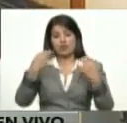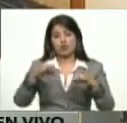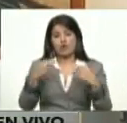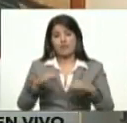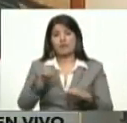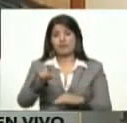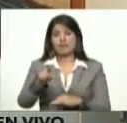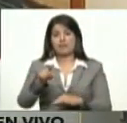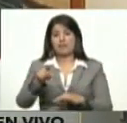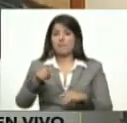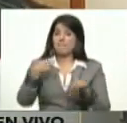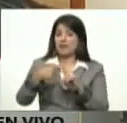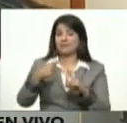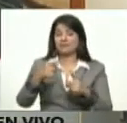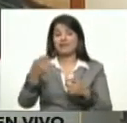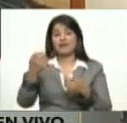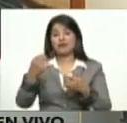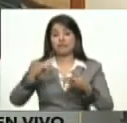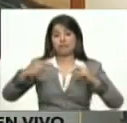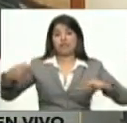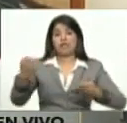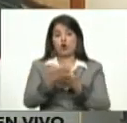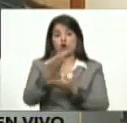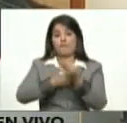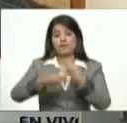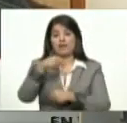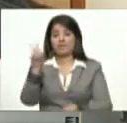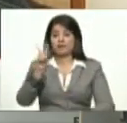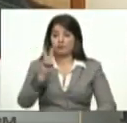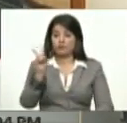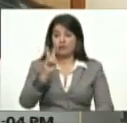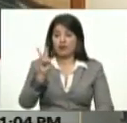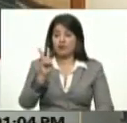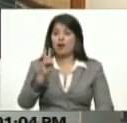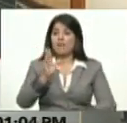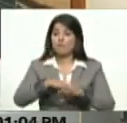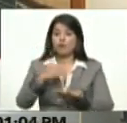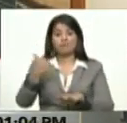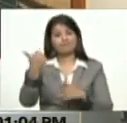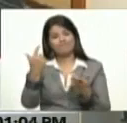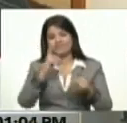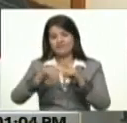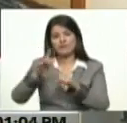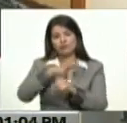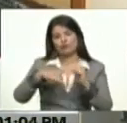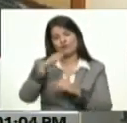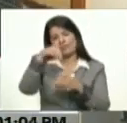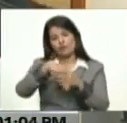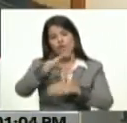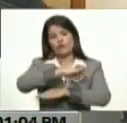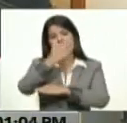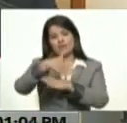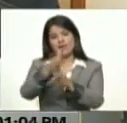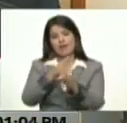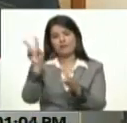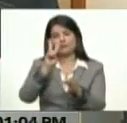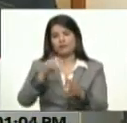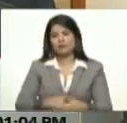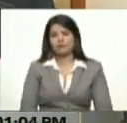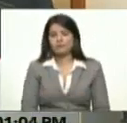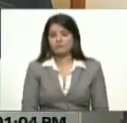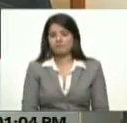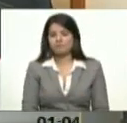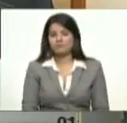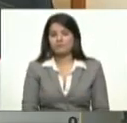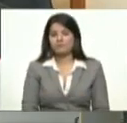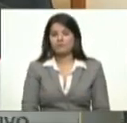perturbado y distorsionado la economía venezolana a partir de acontecimientos que ocurren en la frontera venezolana. Por acá están